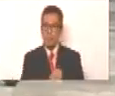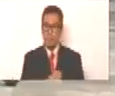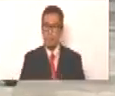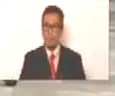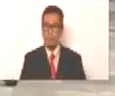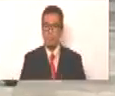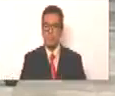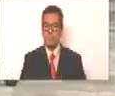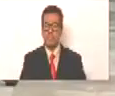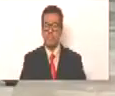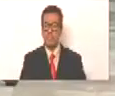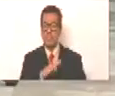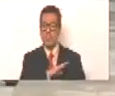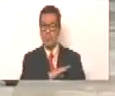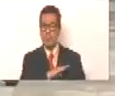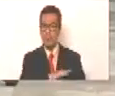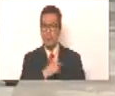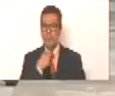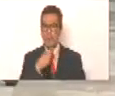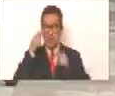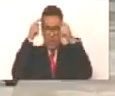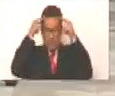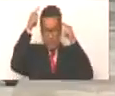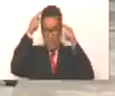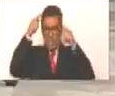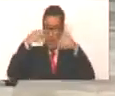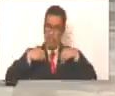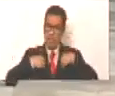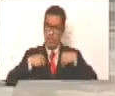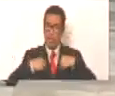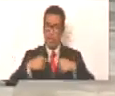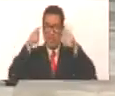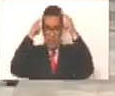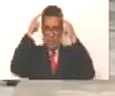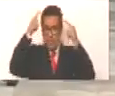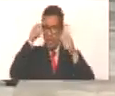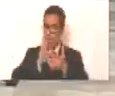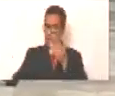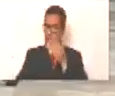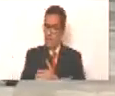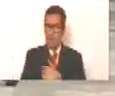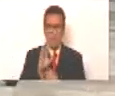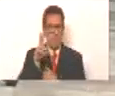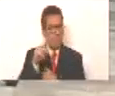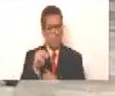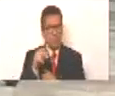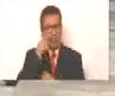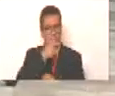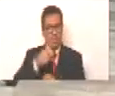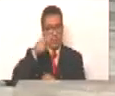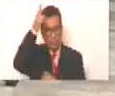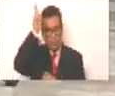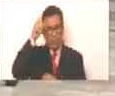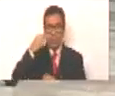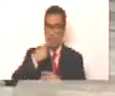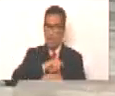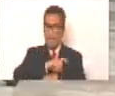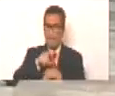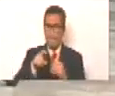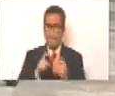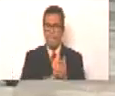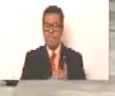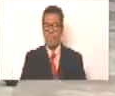Para mí entonces Chávez vive. Para mí Chávez no se ha ido, para los pueblos indígenas en general. Su espíritu